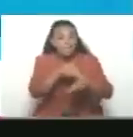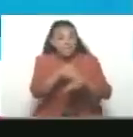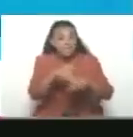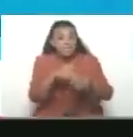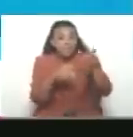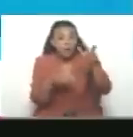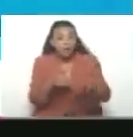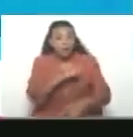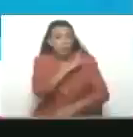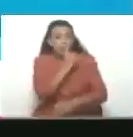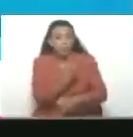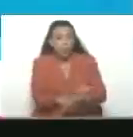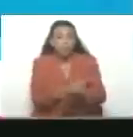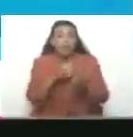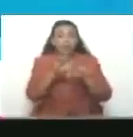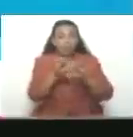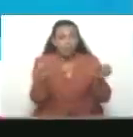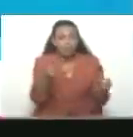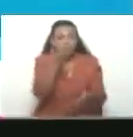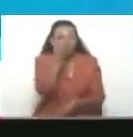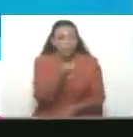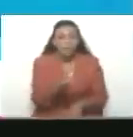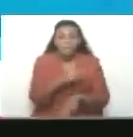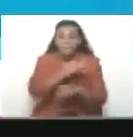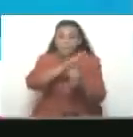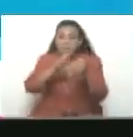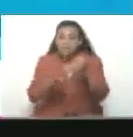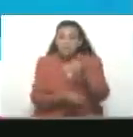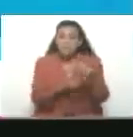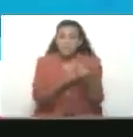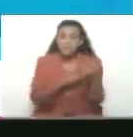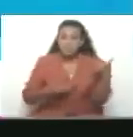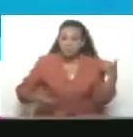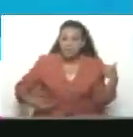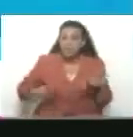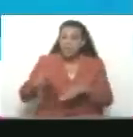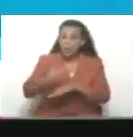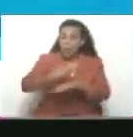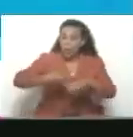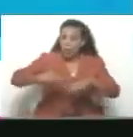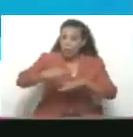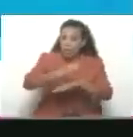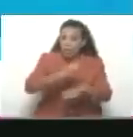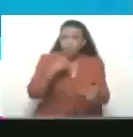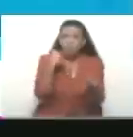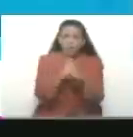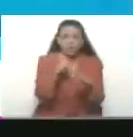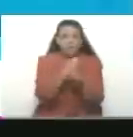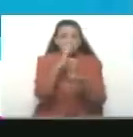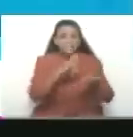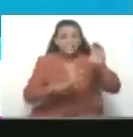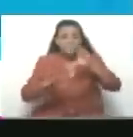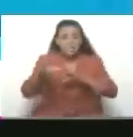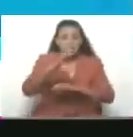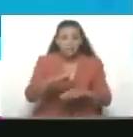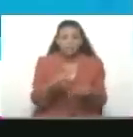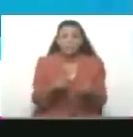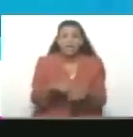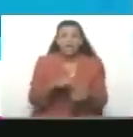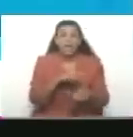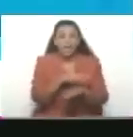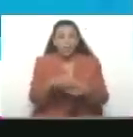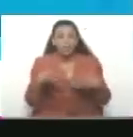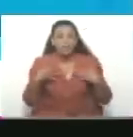del poder popular para educación tengo a la vicepresidenta de gobierno para ciencia tecnología